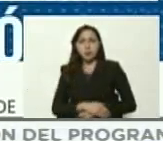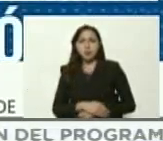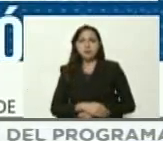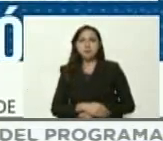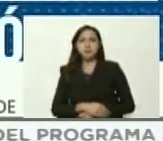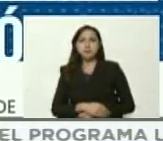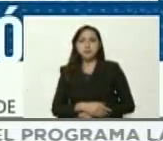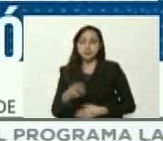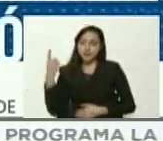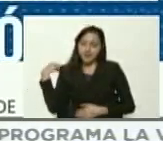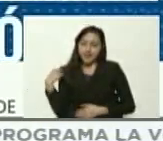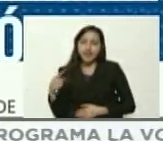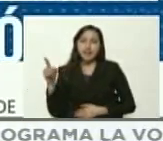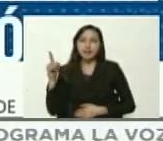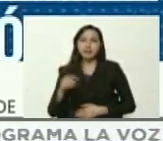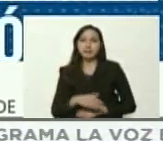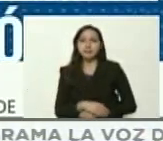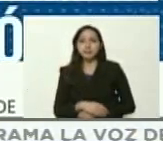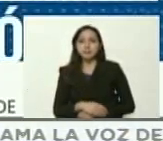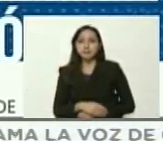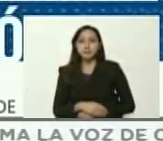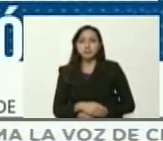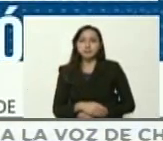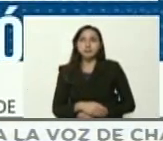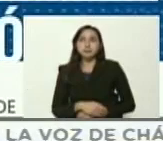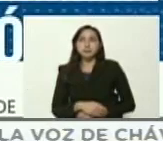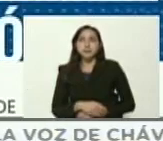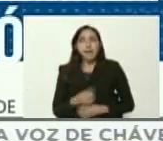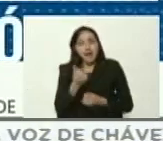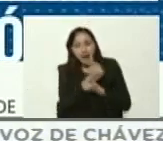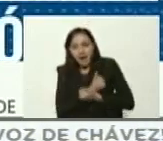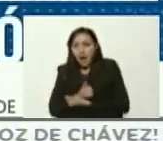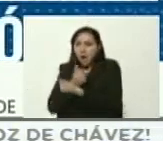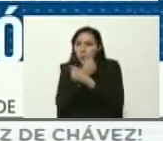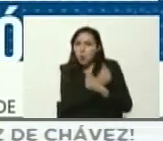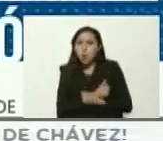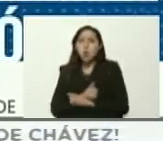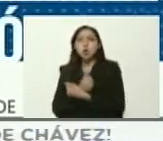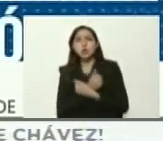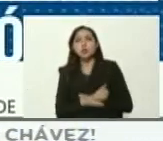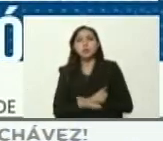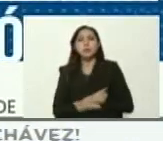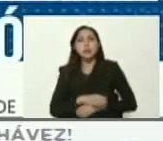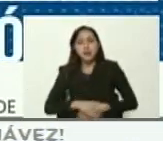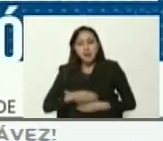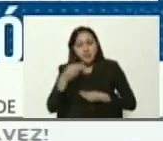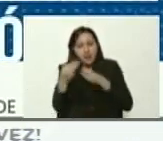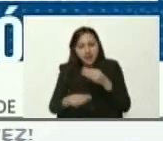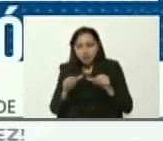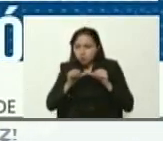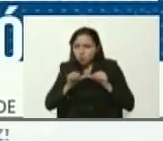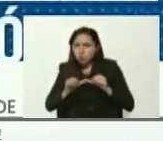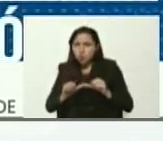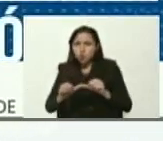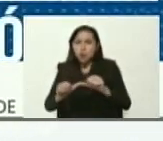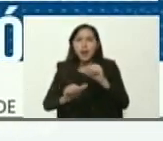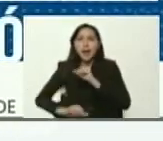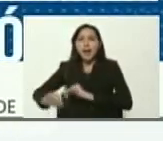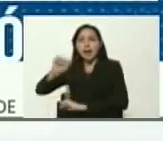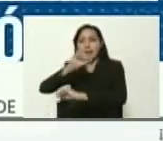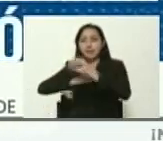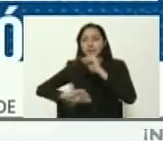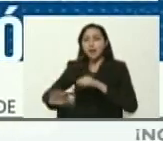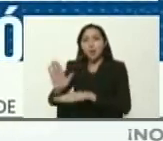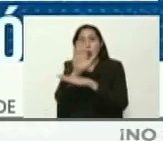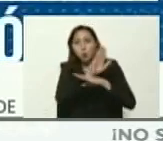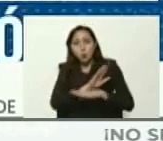en mi alma tener el amor suficiente para perseverar en la defensa y en la